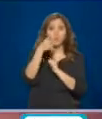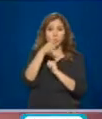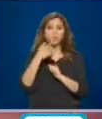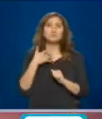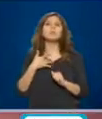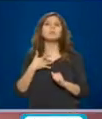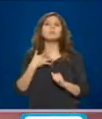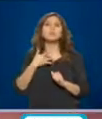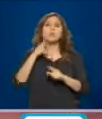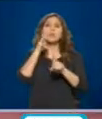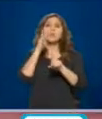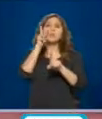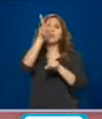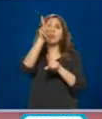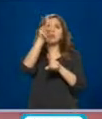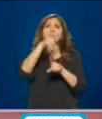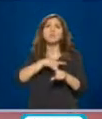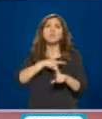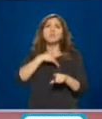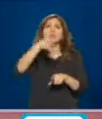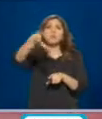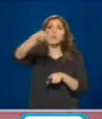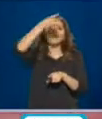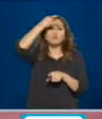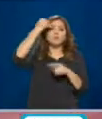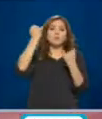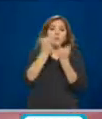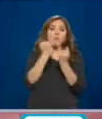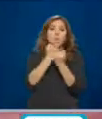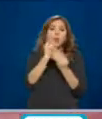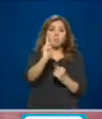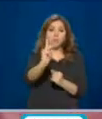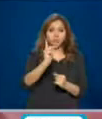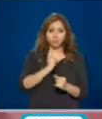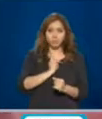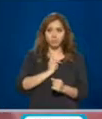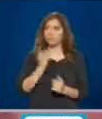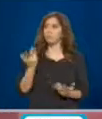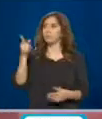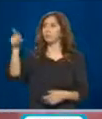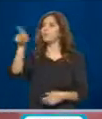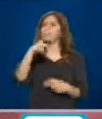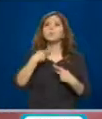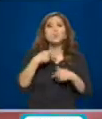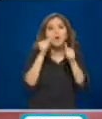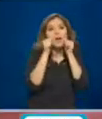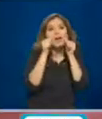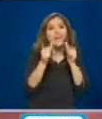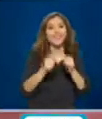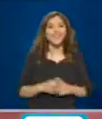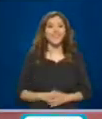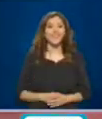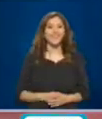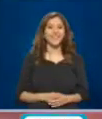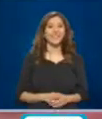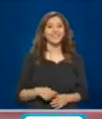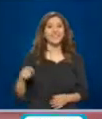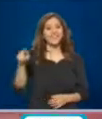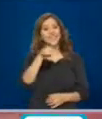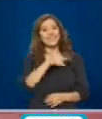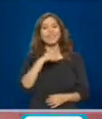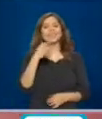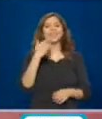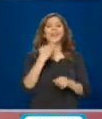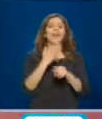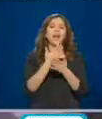ver el placer que está sintiendo el otro o que tú le estás proporcionando. Mira al qué otro. atentos están todos acá. Mira. Oye, y a ver, Prestando a mí me atención. gustaría también Aprendiendo, hablar, aprendiendo.